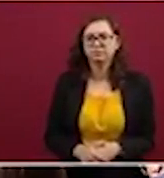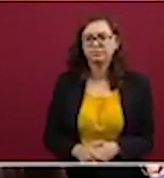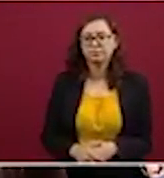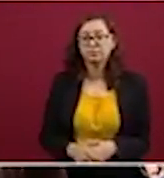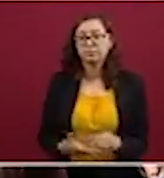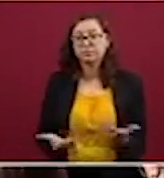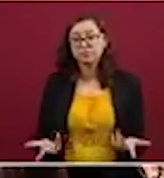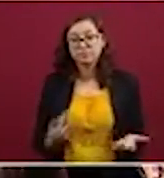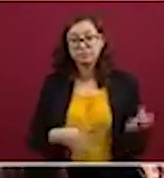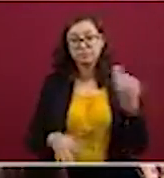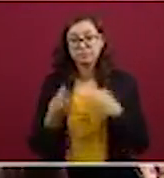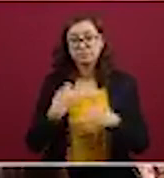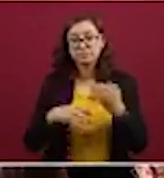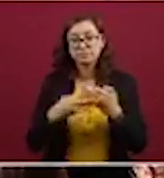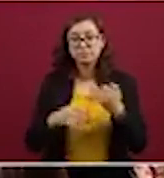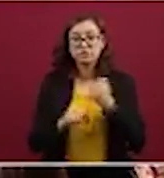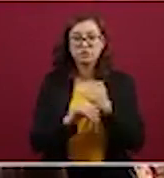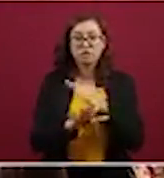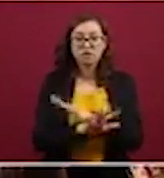toda esta información está